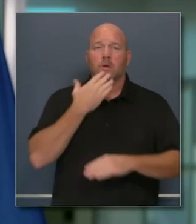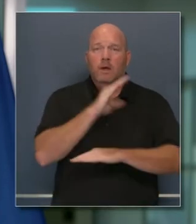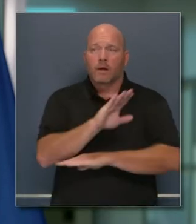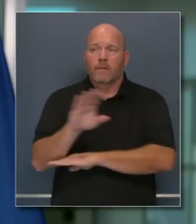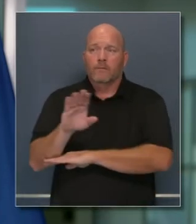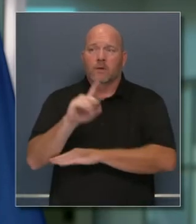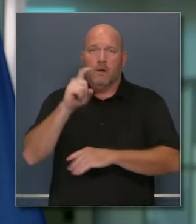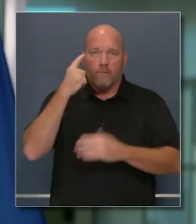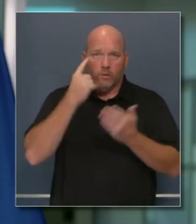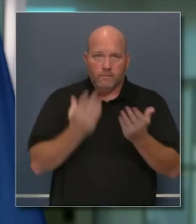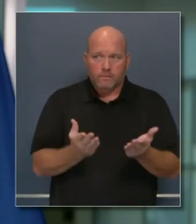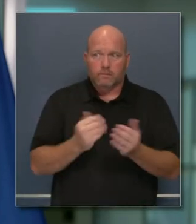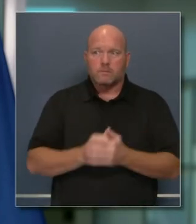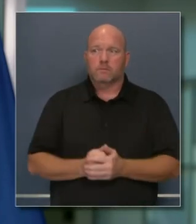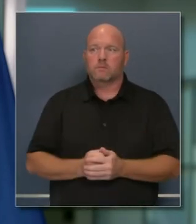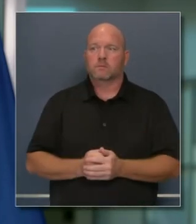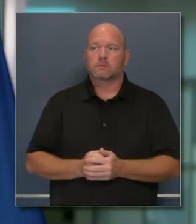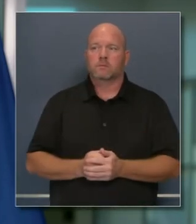Buenas tardes.